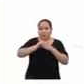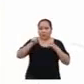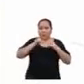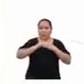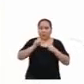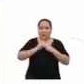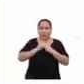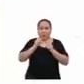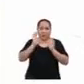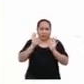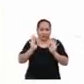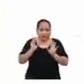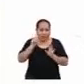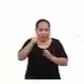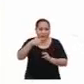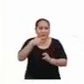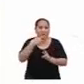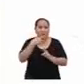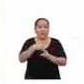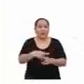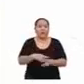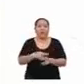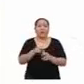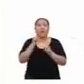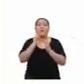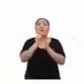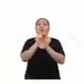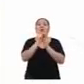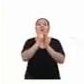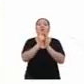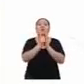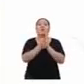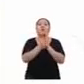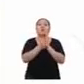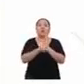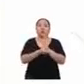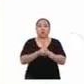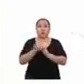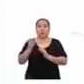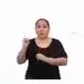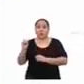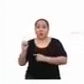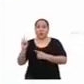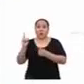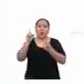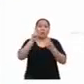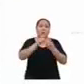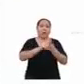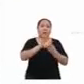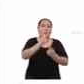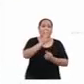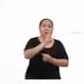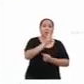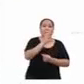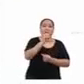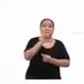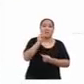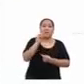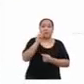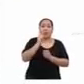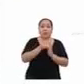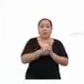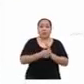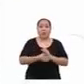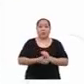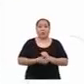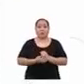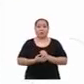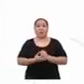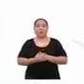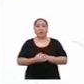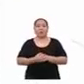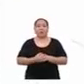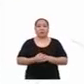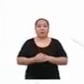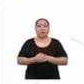Ojo, que la respuesta es en minutos, que va desde 0 hasta 600 minutos. Miren la tabla.